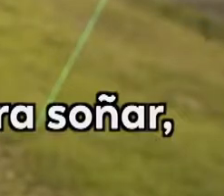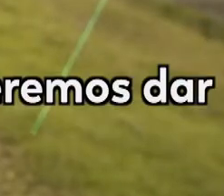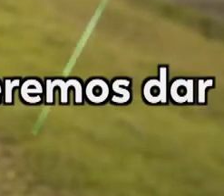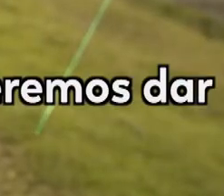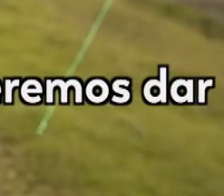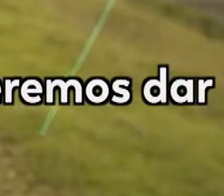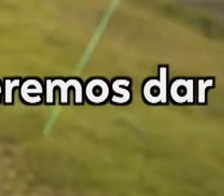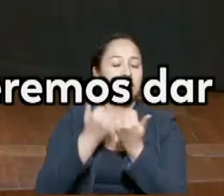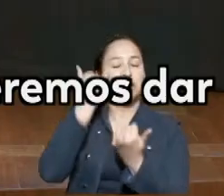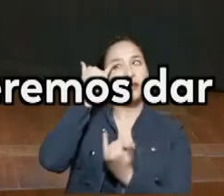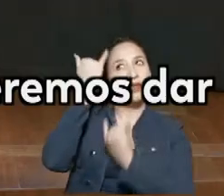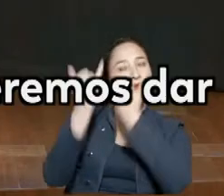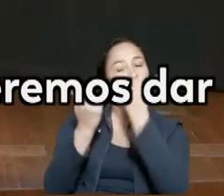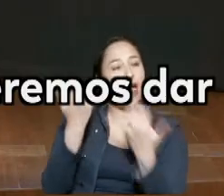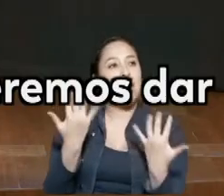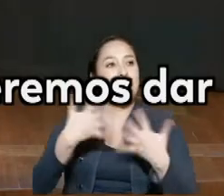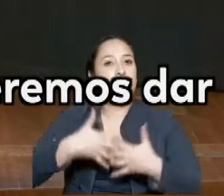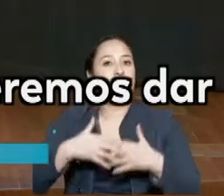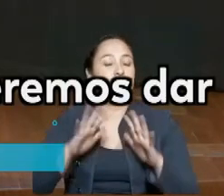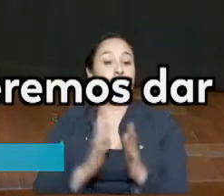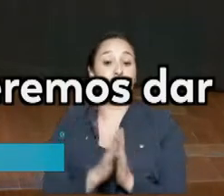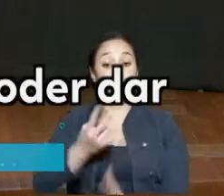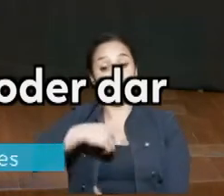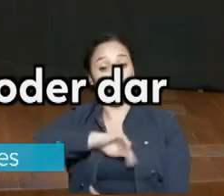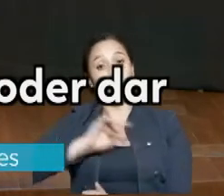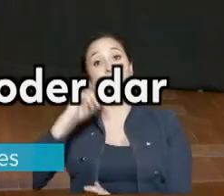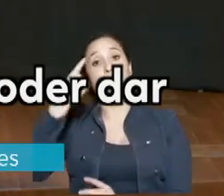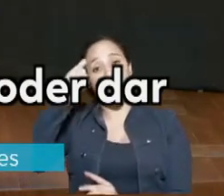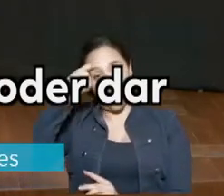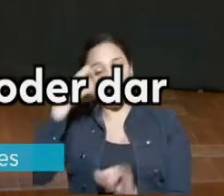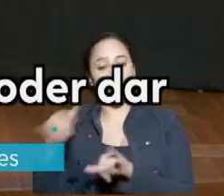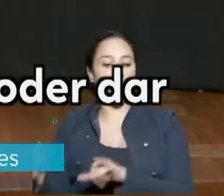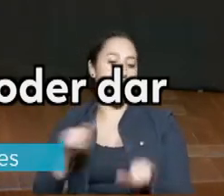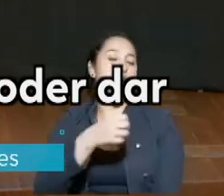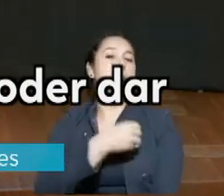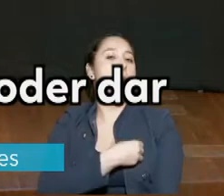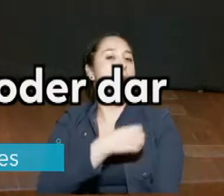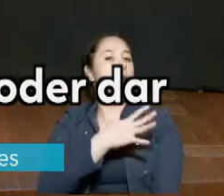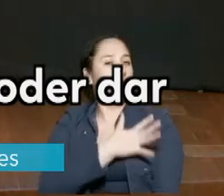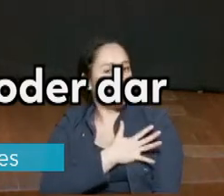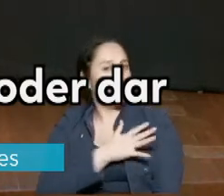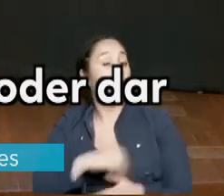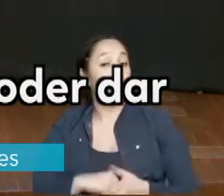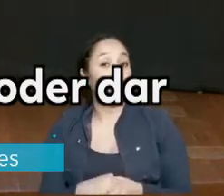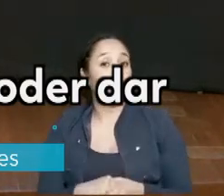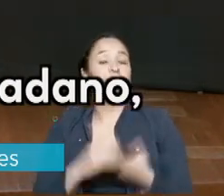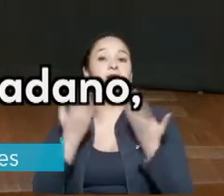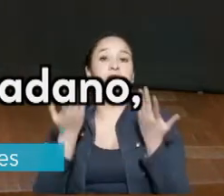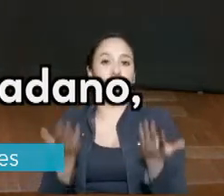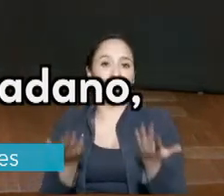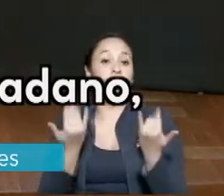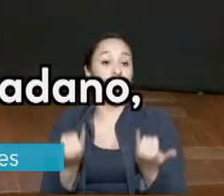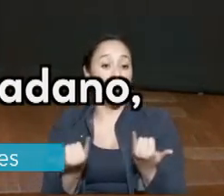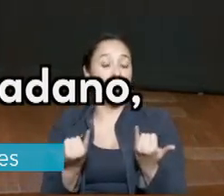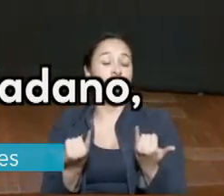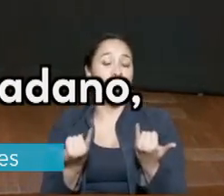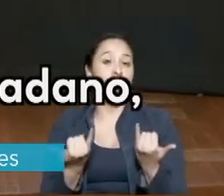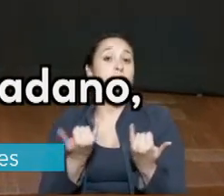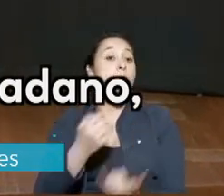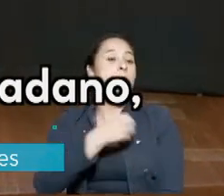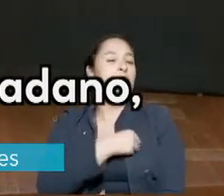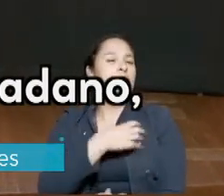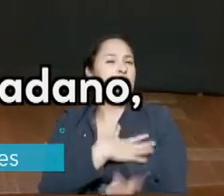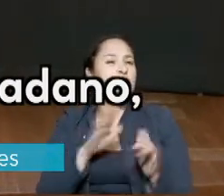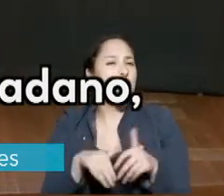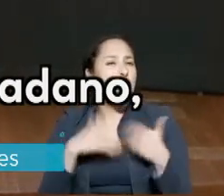soñar, porque nosotros como gobierno queremos dar oportunidades y una manera de poder dar oportunidades a